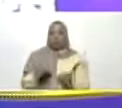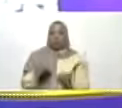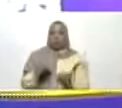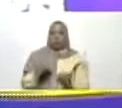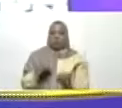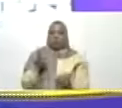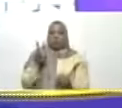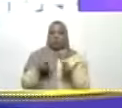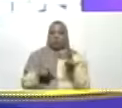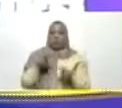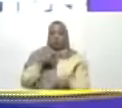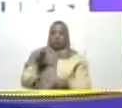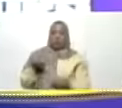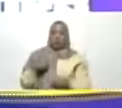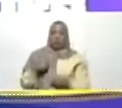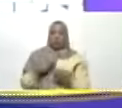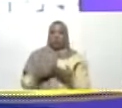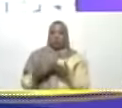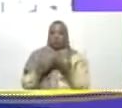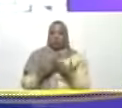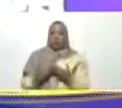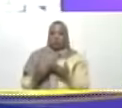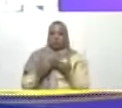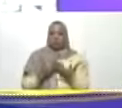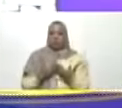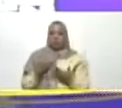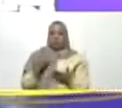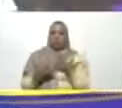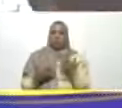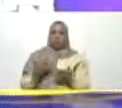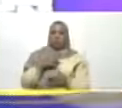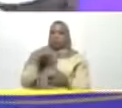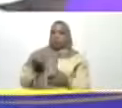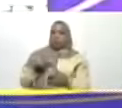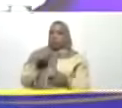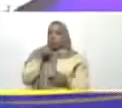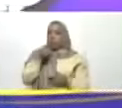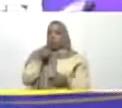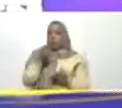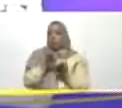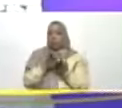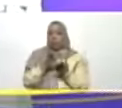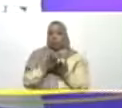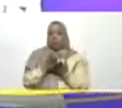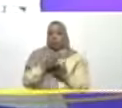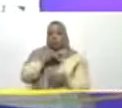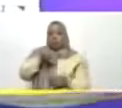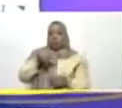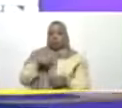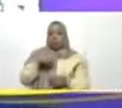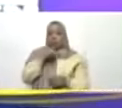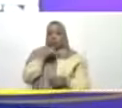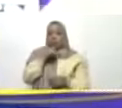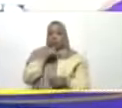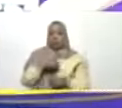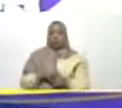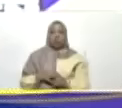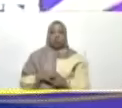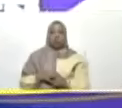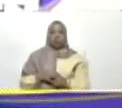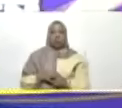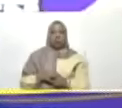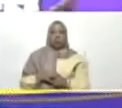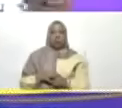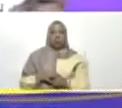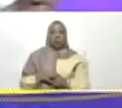recreación y sobre todo para compartir entre amigos entre compañeros de aulas y clases y por eso presidente Nosotros